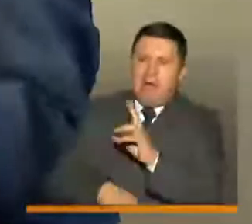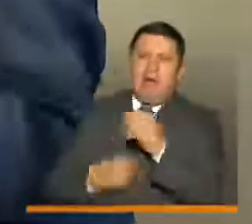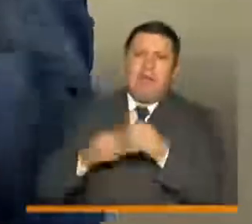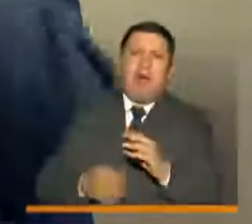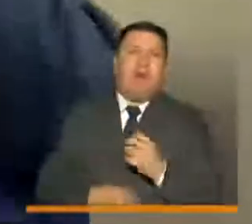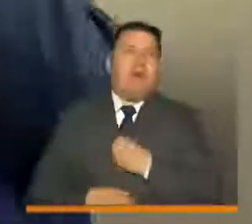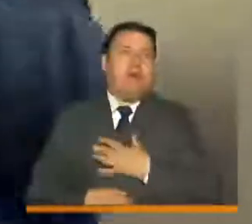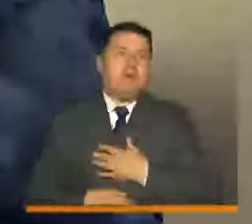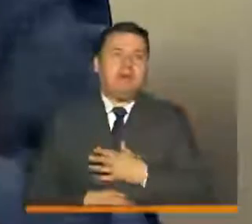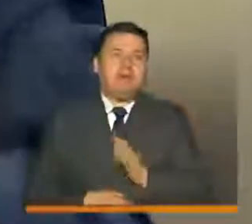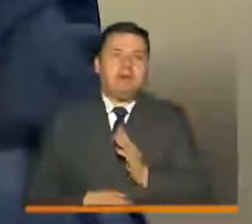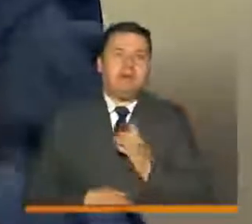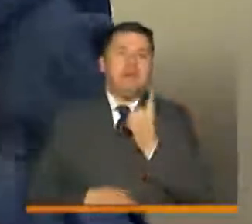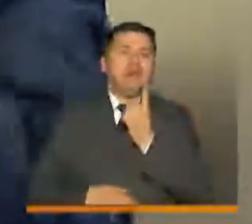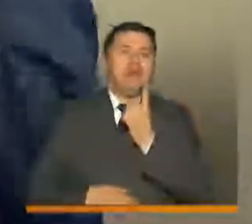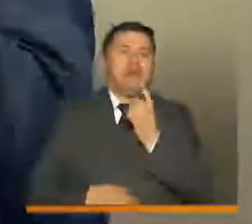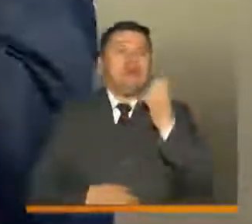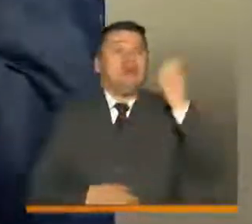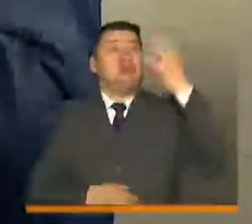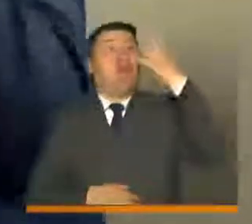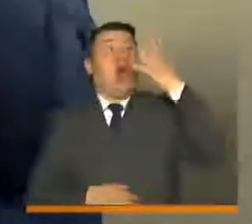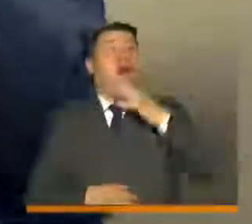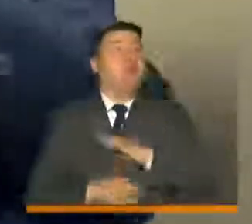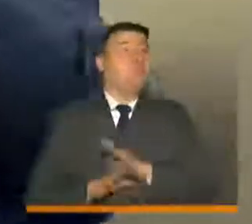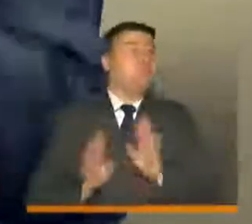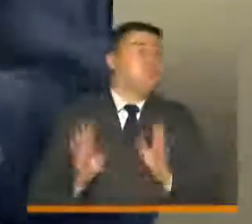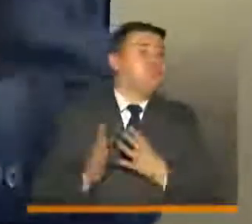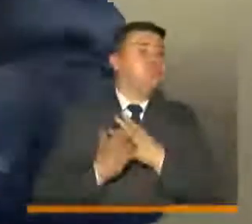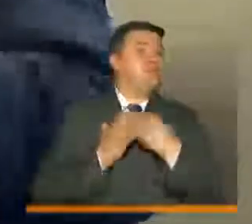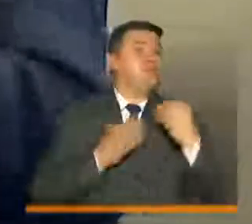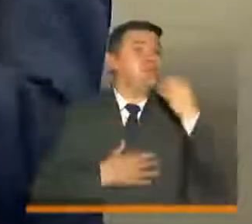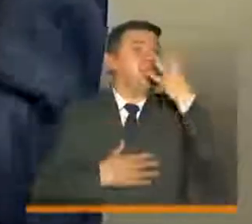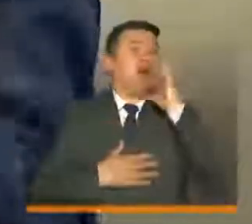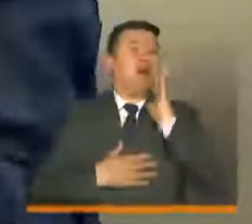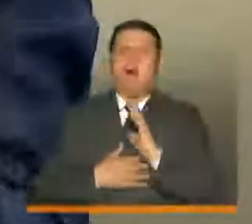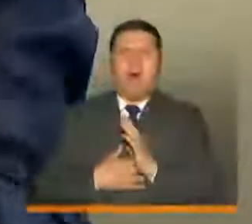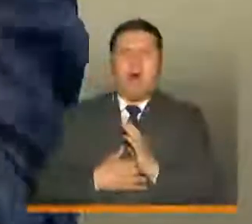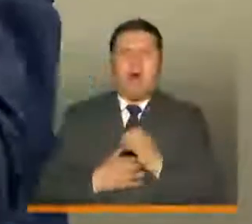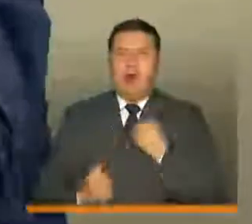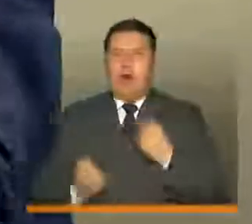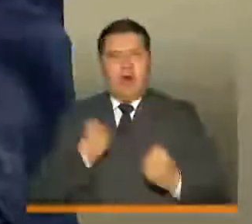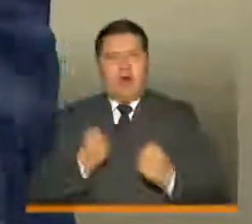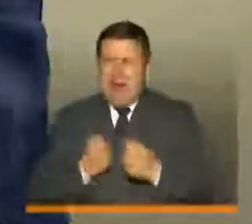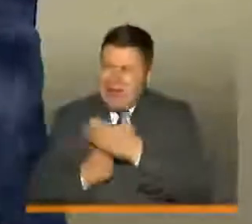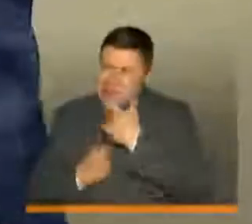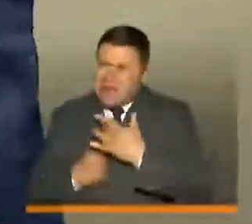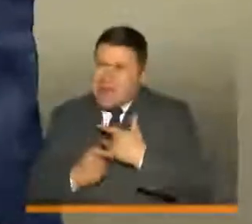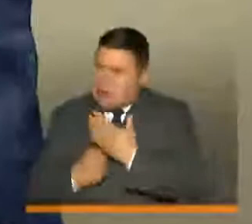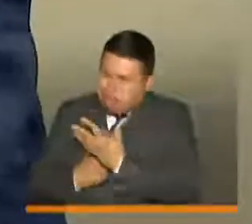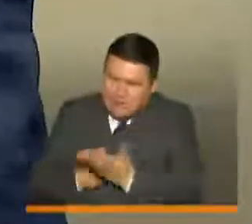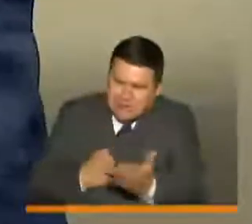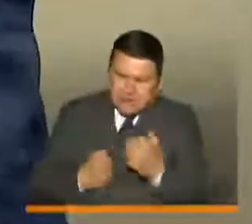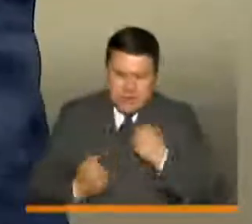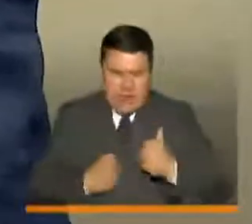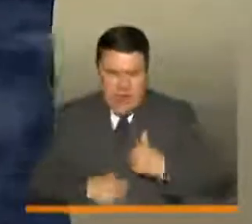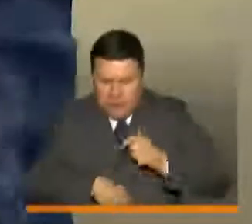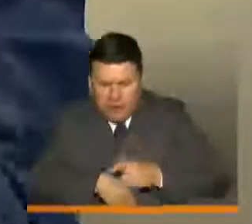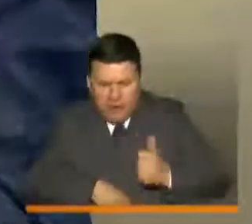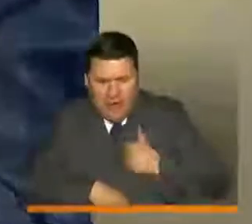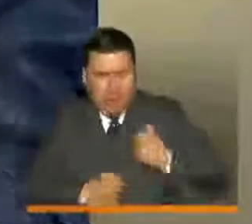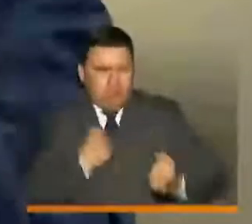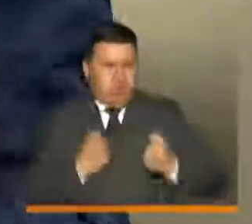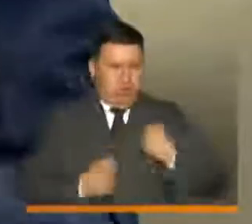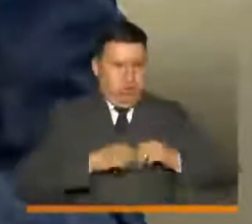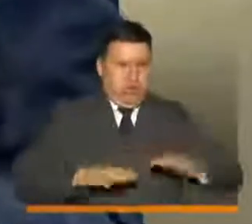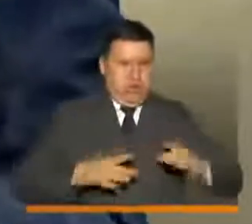la oportunidad de tener sol, de salir a hacer ejercicio. La mejor manera de enfrentar este proceso